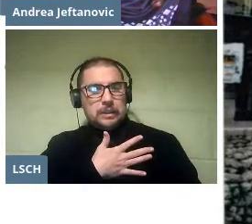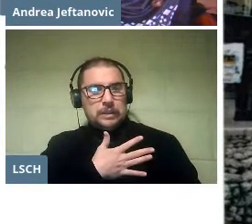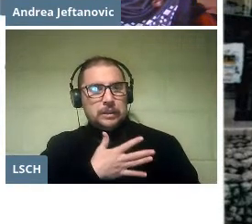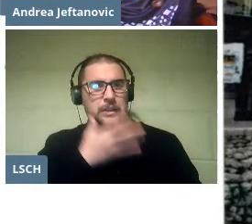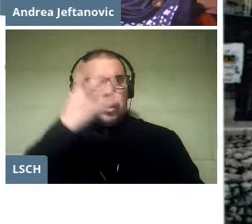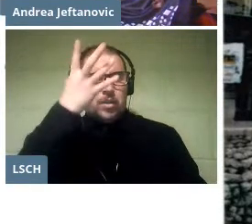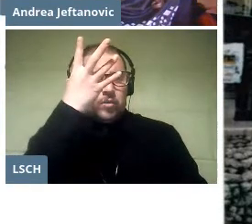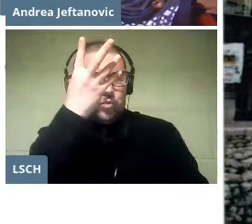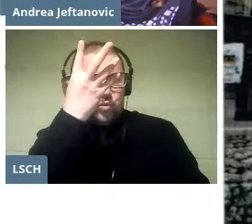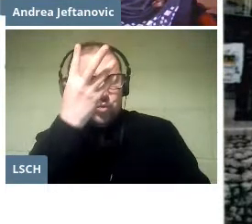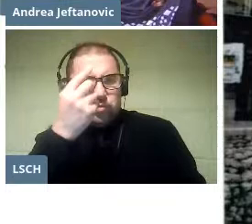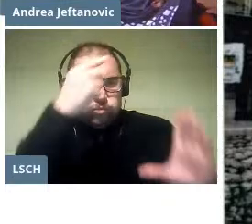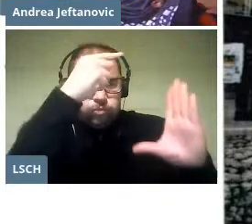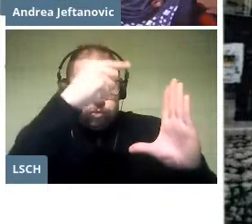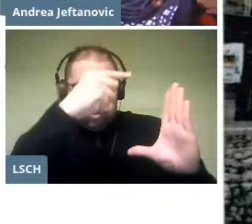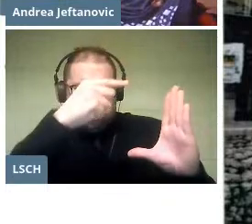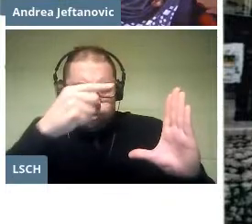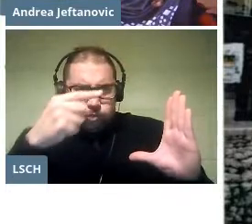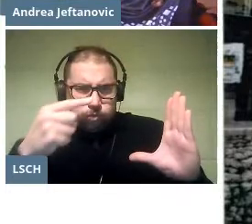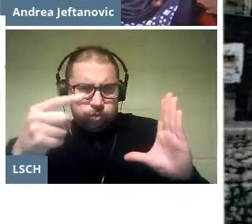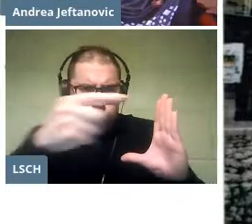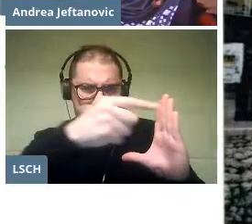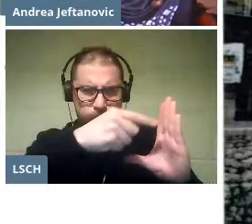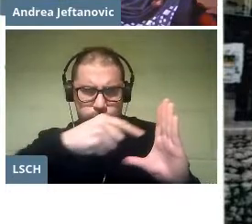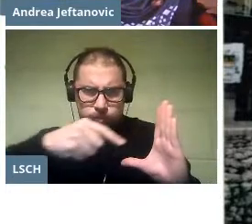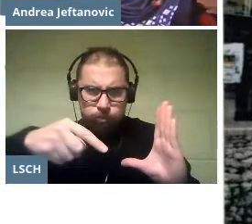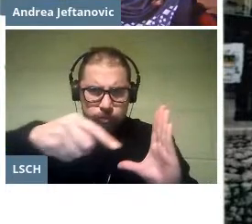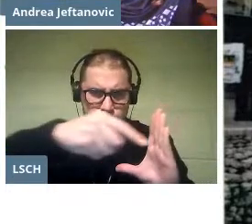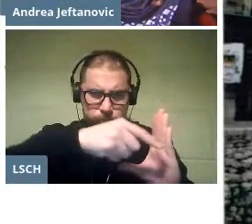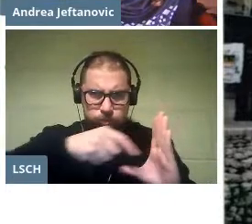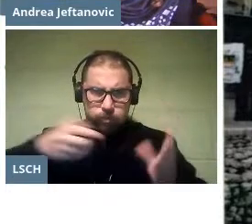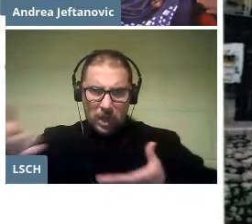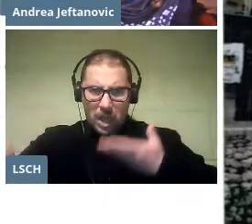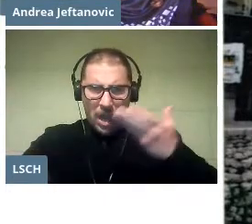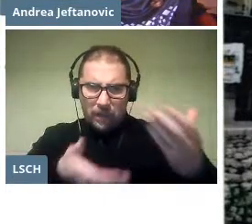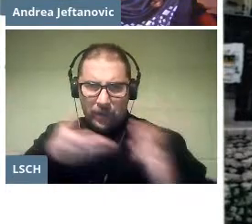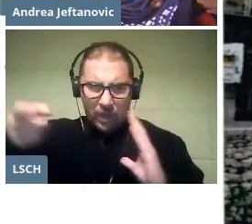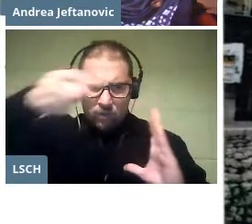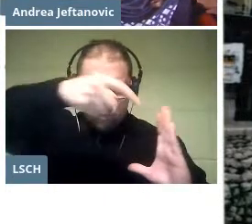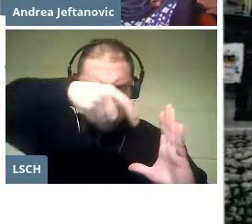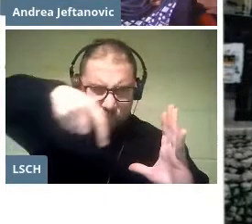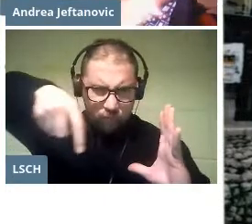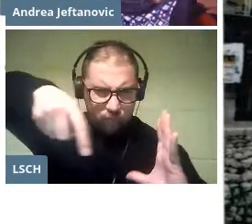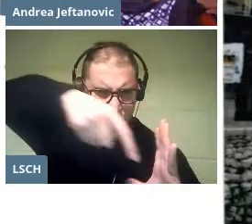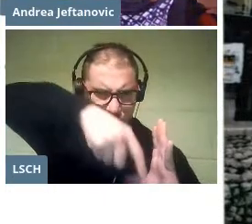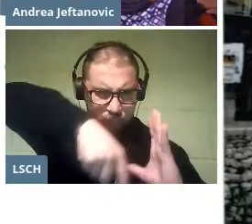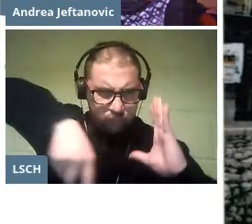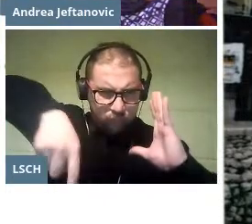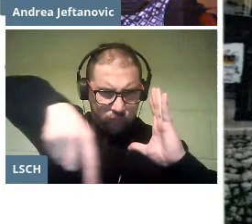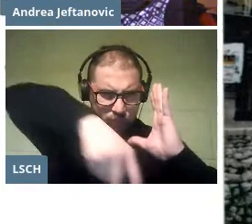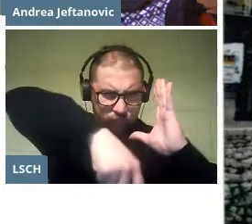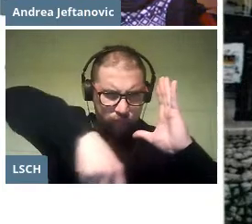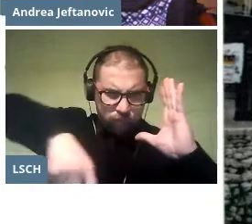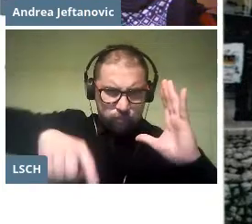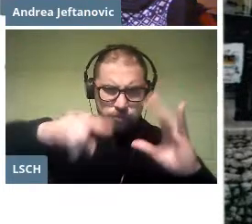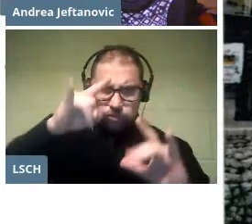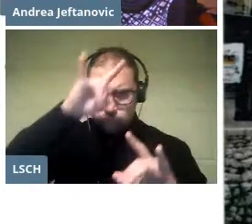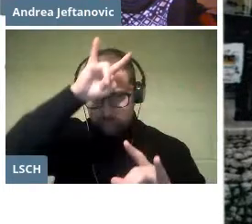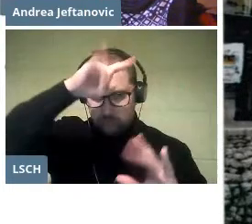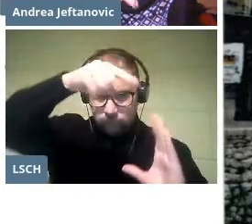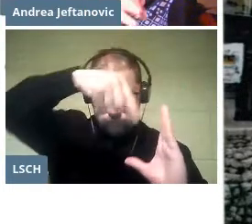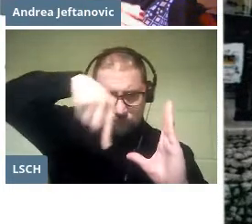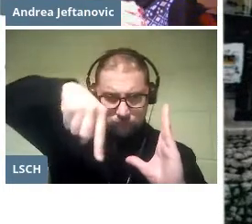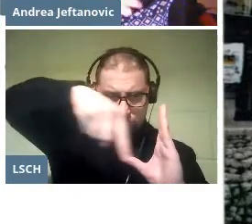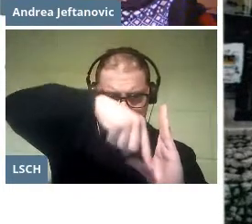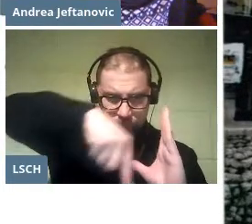descendiendo en los círculos de la Divina Comedia de Dante Alighieri. Y aquí es cruzar caminata y